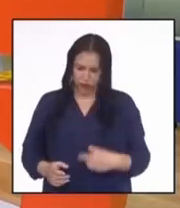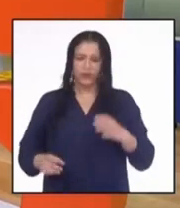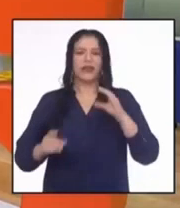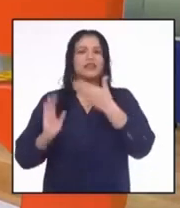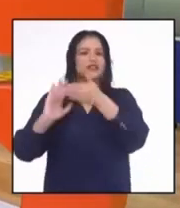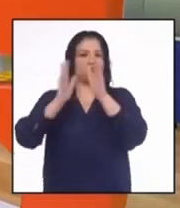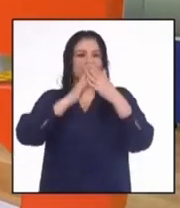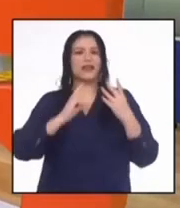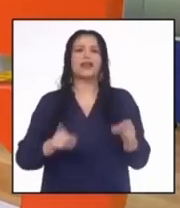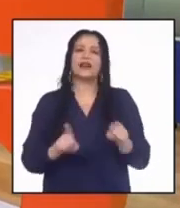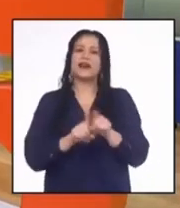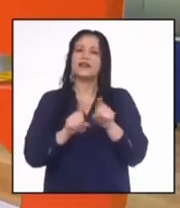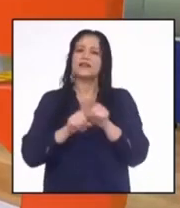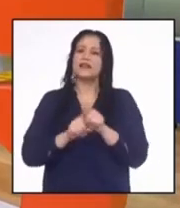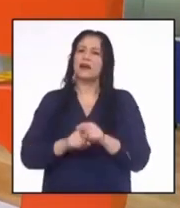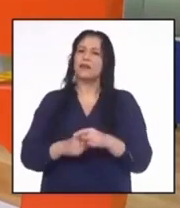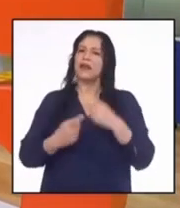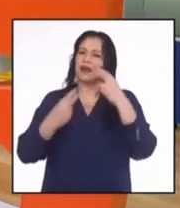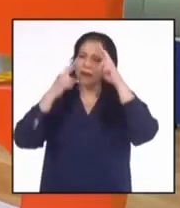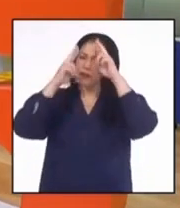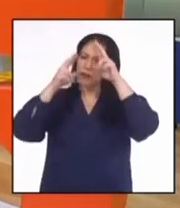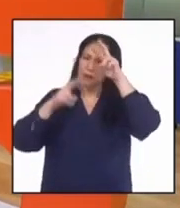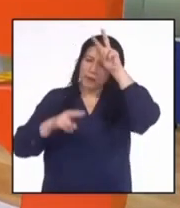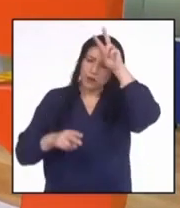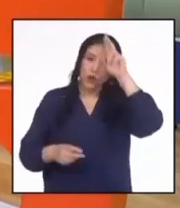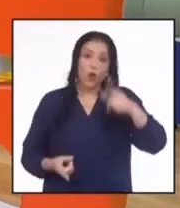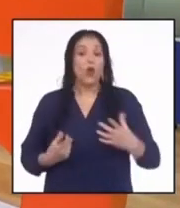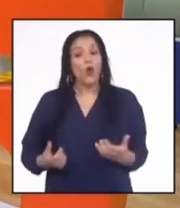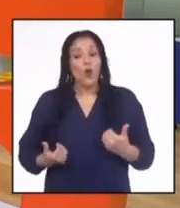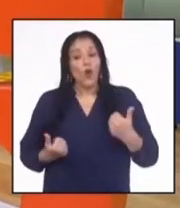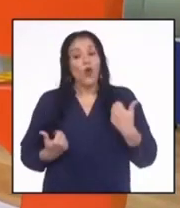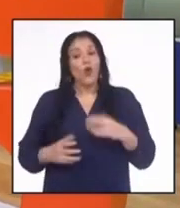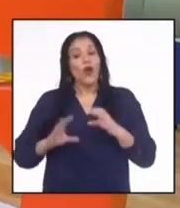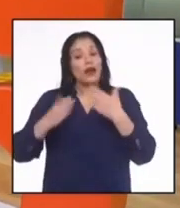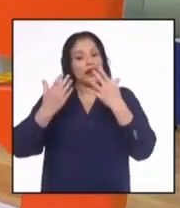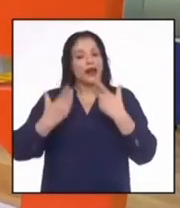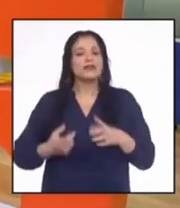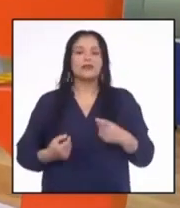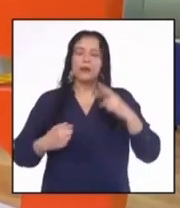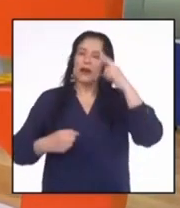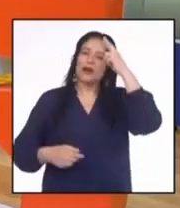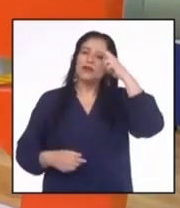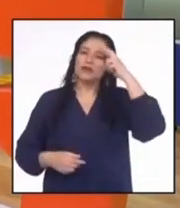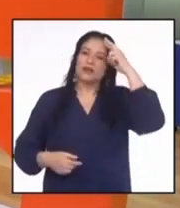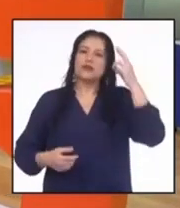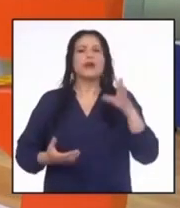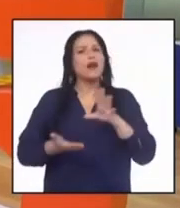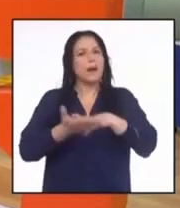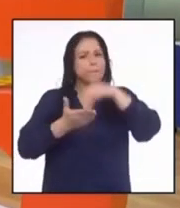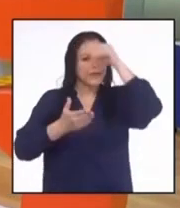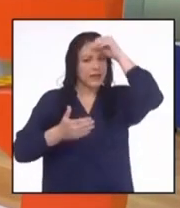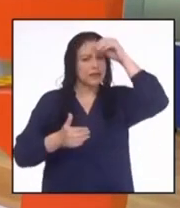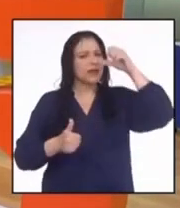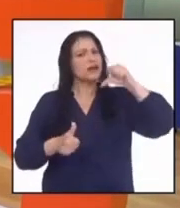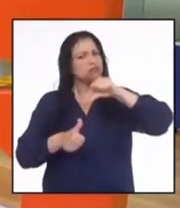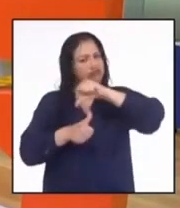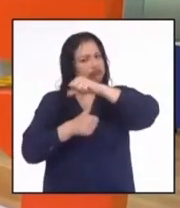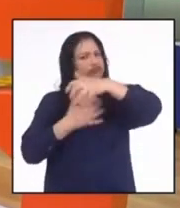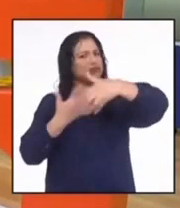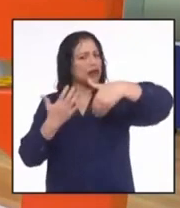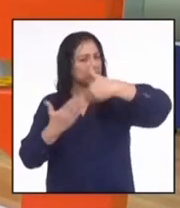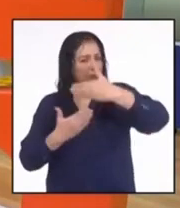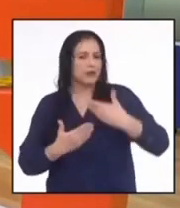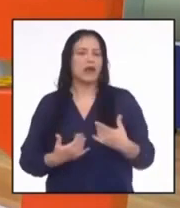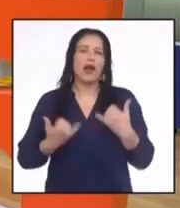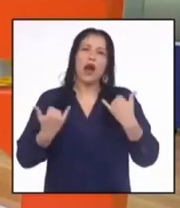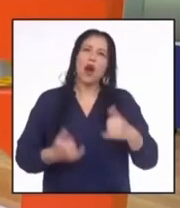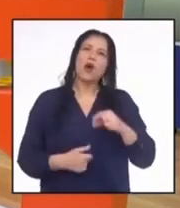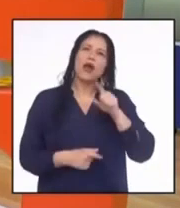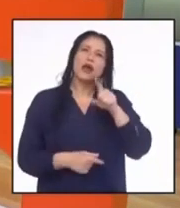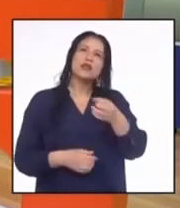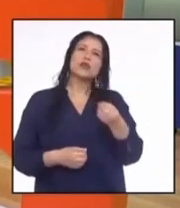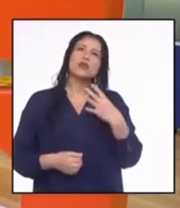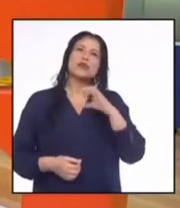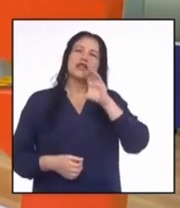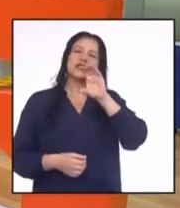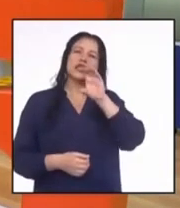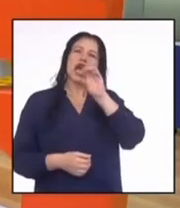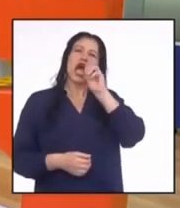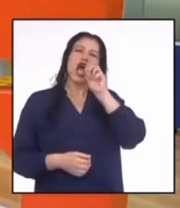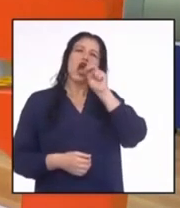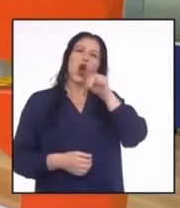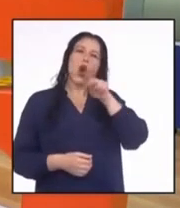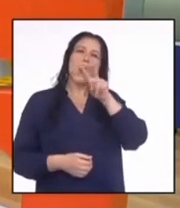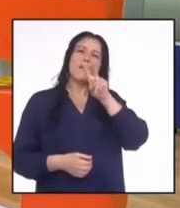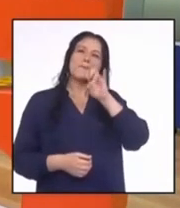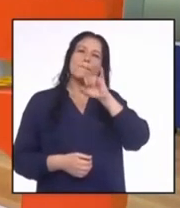ciudadanía y cívica, un área para desarrollarnos, reflexionar y aprender a convivir. Ahora que mencionas